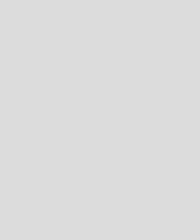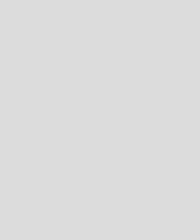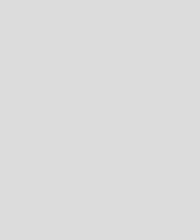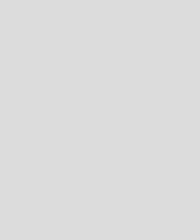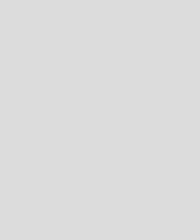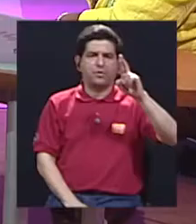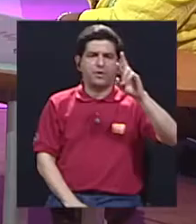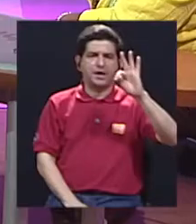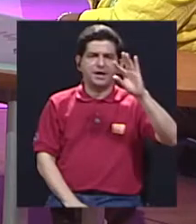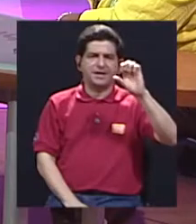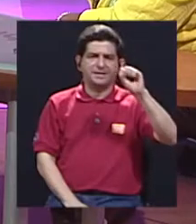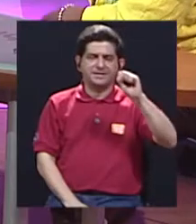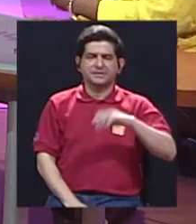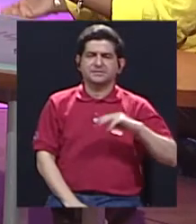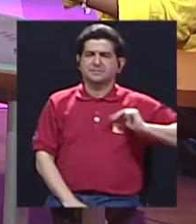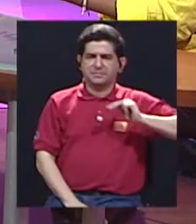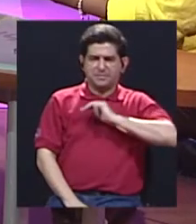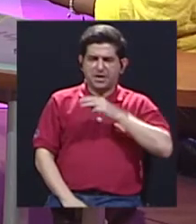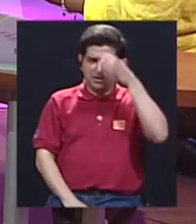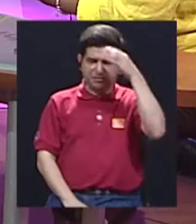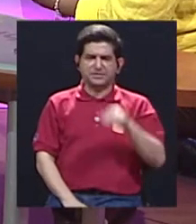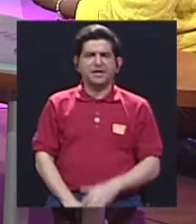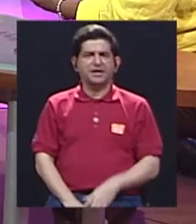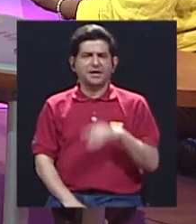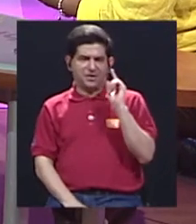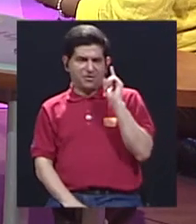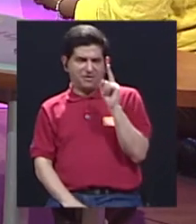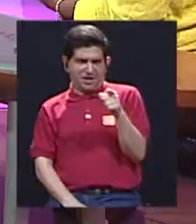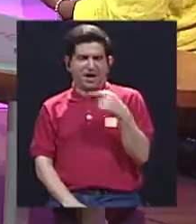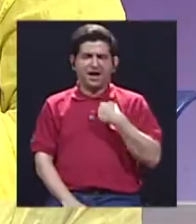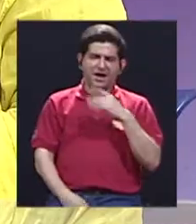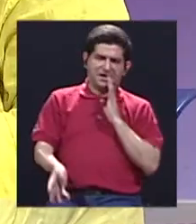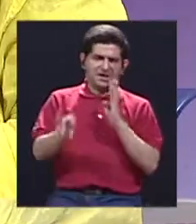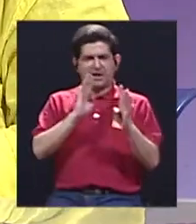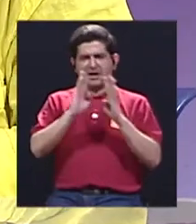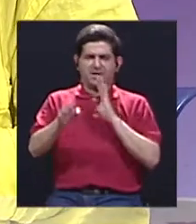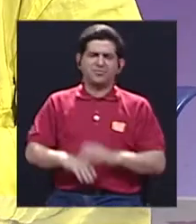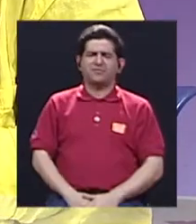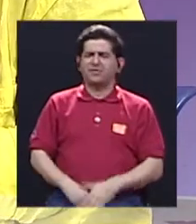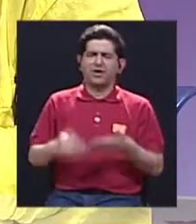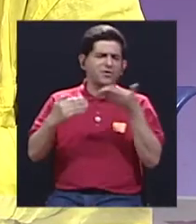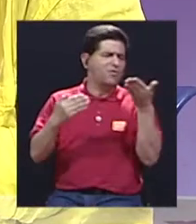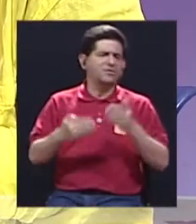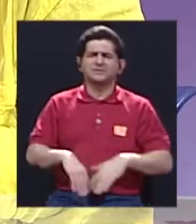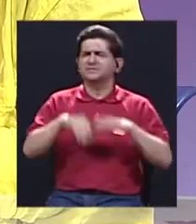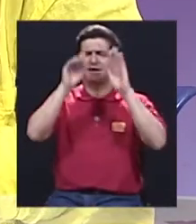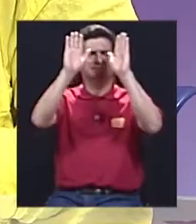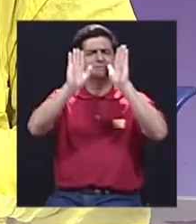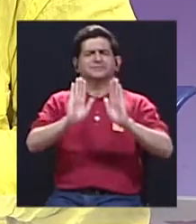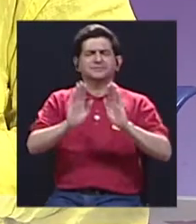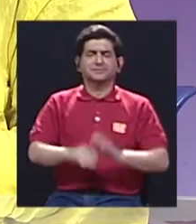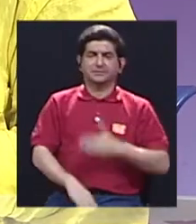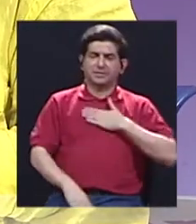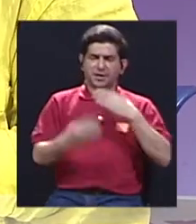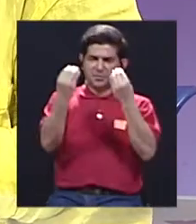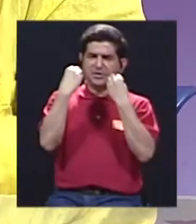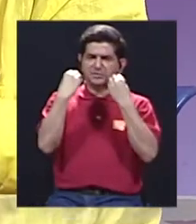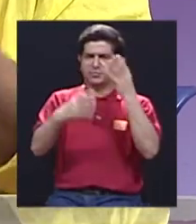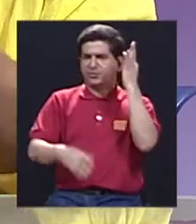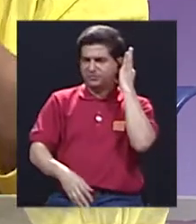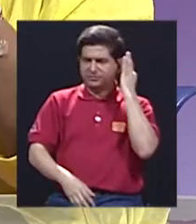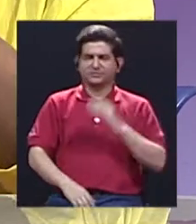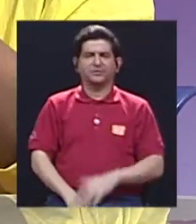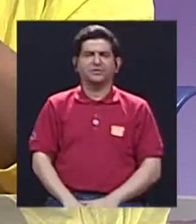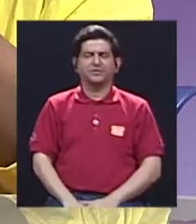cultura y a ella yo tengo que hablar de ella maravillas porque fue una de mis maestras